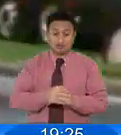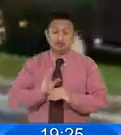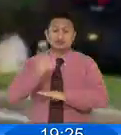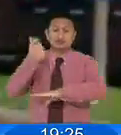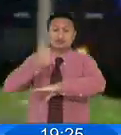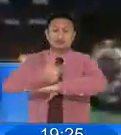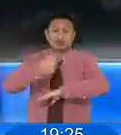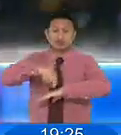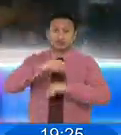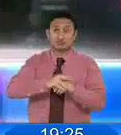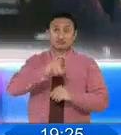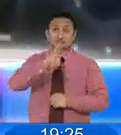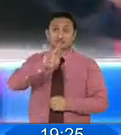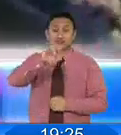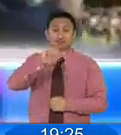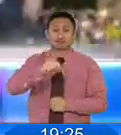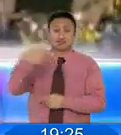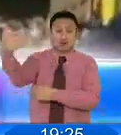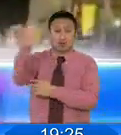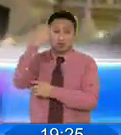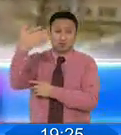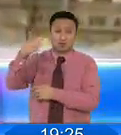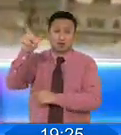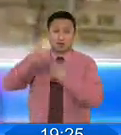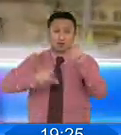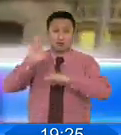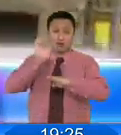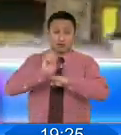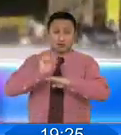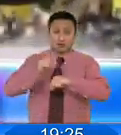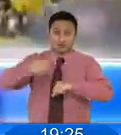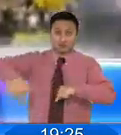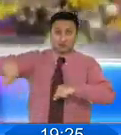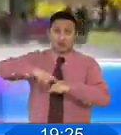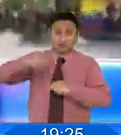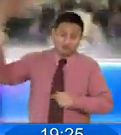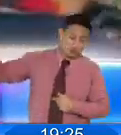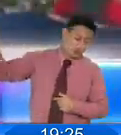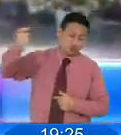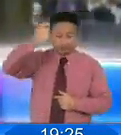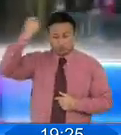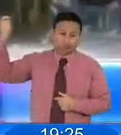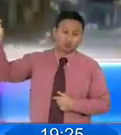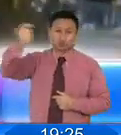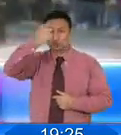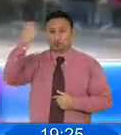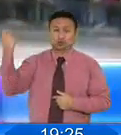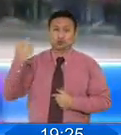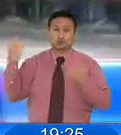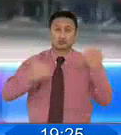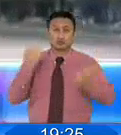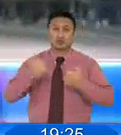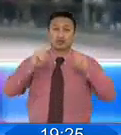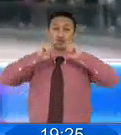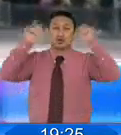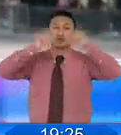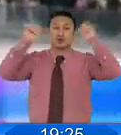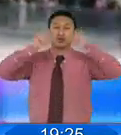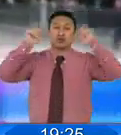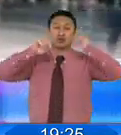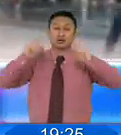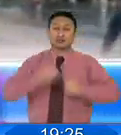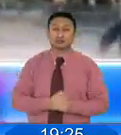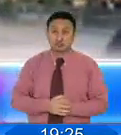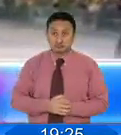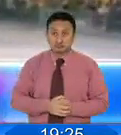Richard saludó ondeando el tricolor con los migrantes ecuatorianos que residen en la capital española. La emoción, los gritos y el aliento por Richard acogieron en un